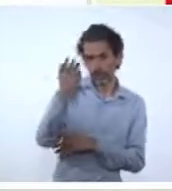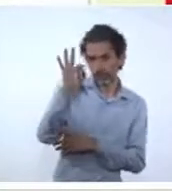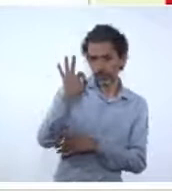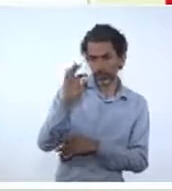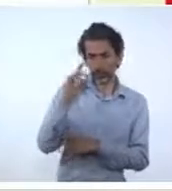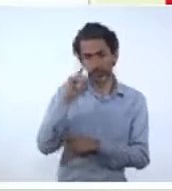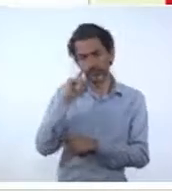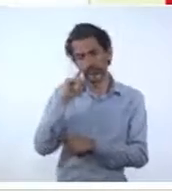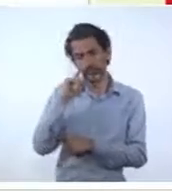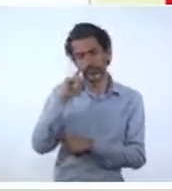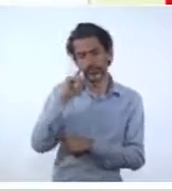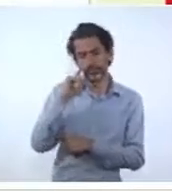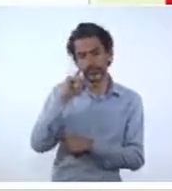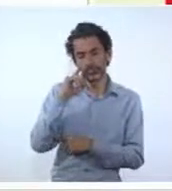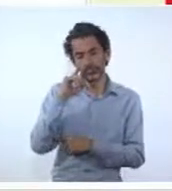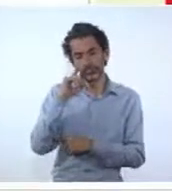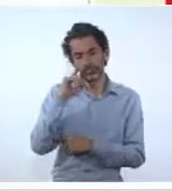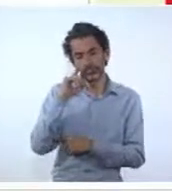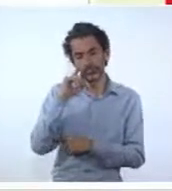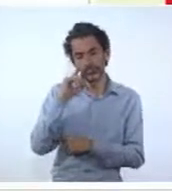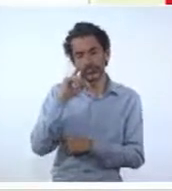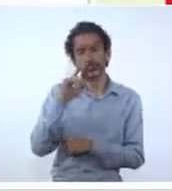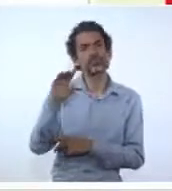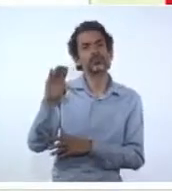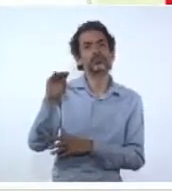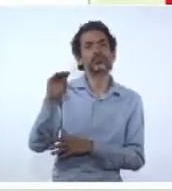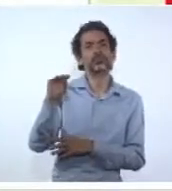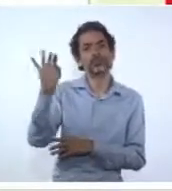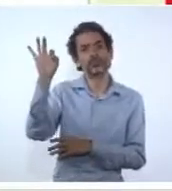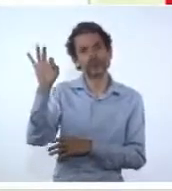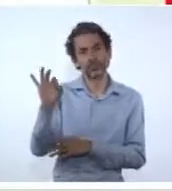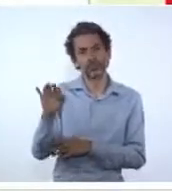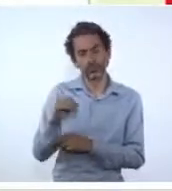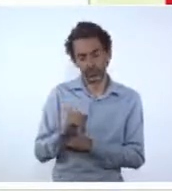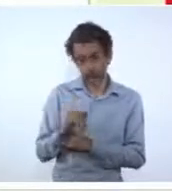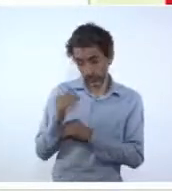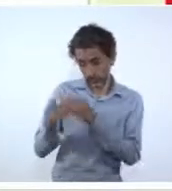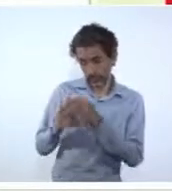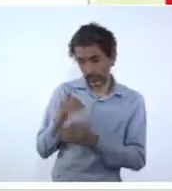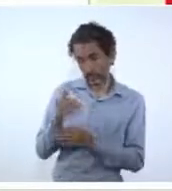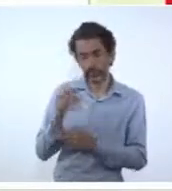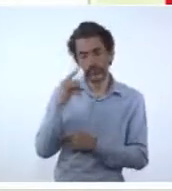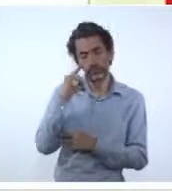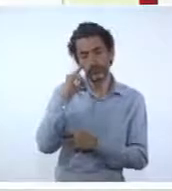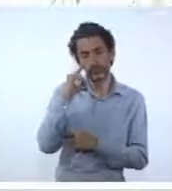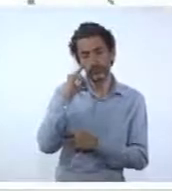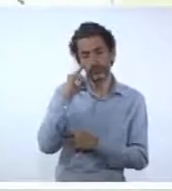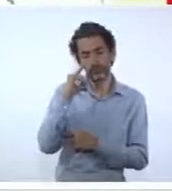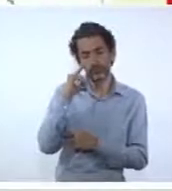5. Así es, 89%. Adelante.